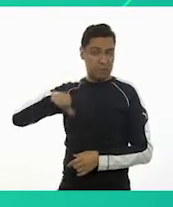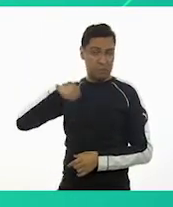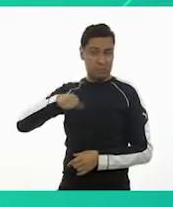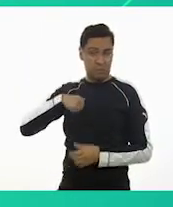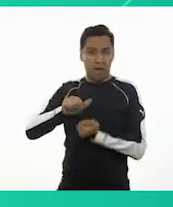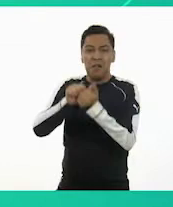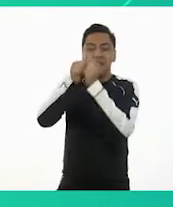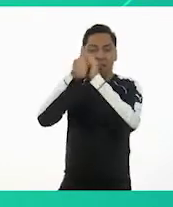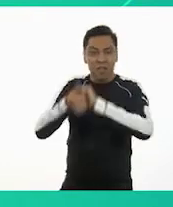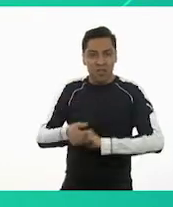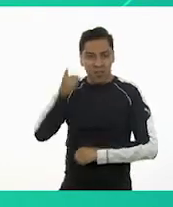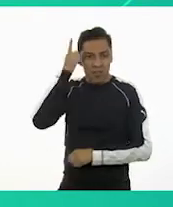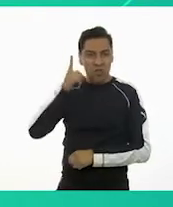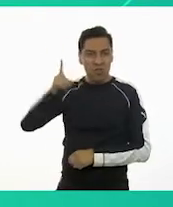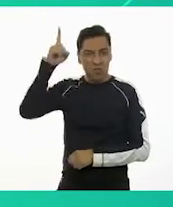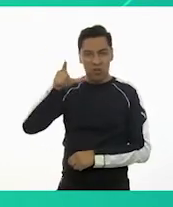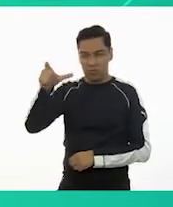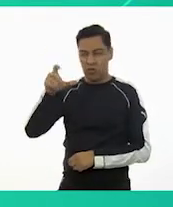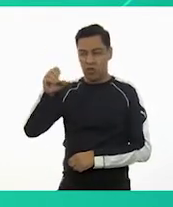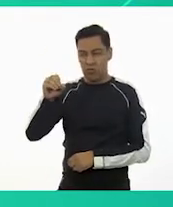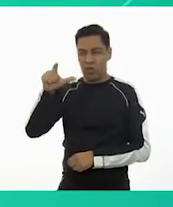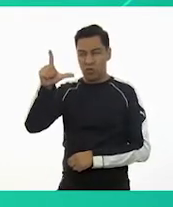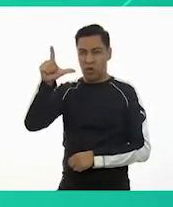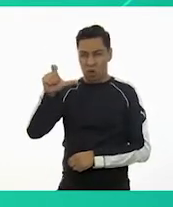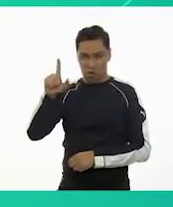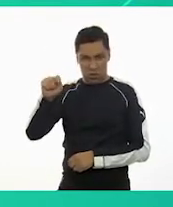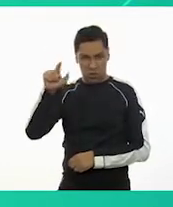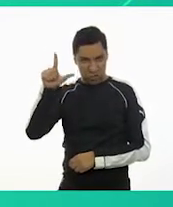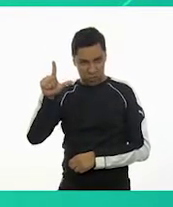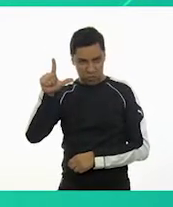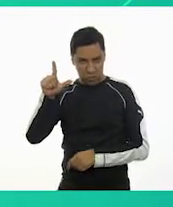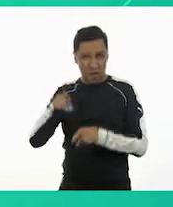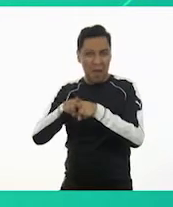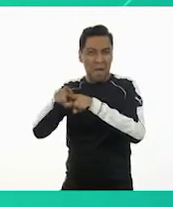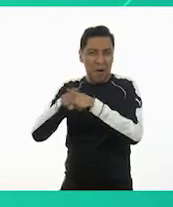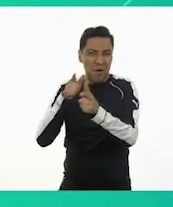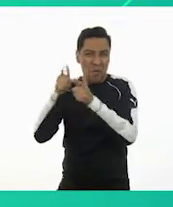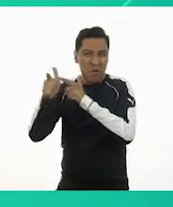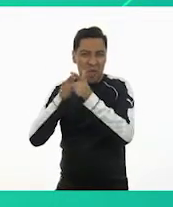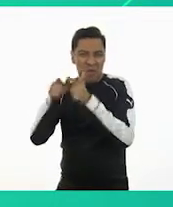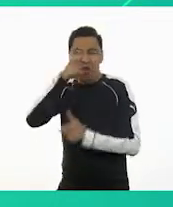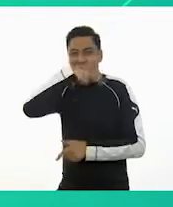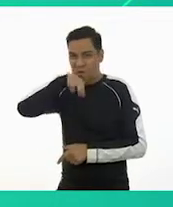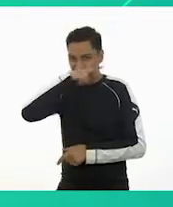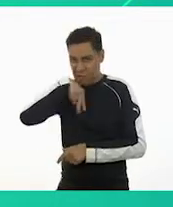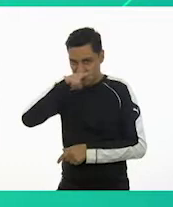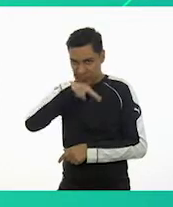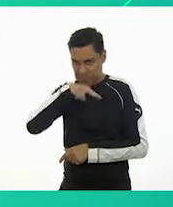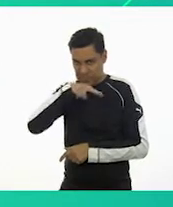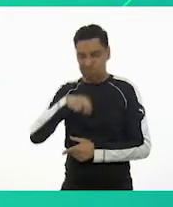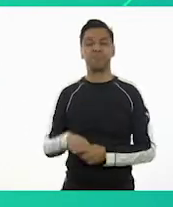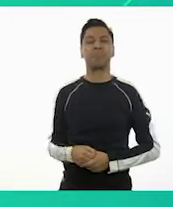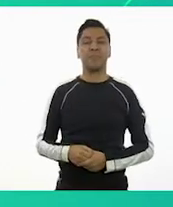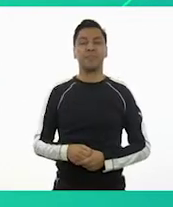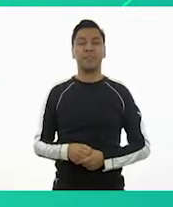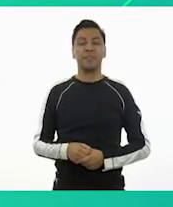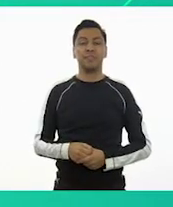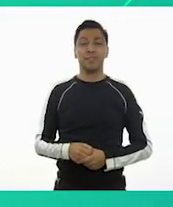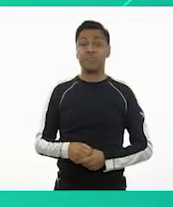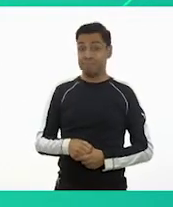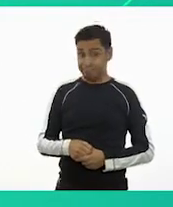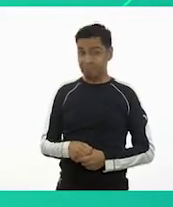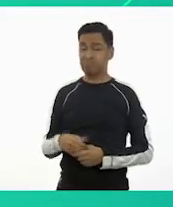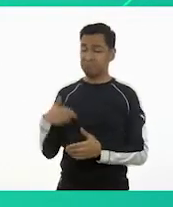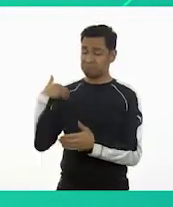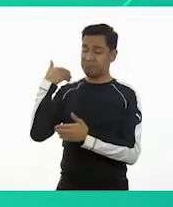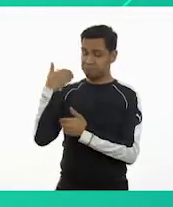dios Xolotl, hermano gemelo de Quetzalcóatl. La gente que vive aquí en Xochimilco le ha tocado ver a